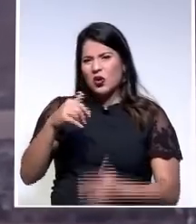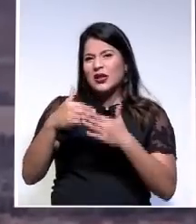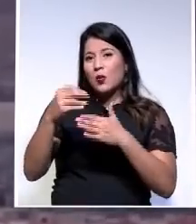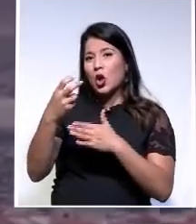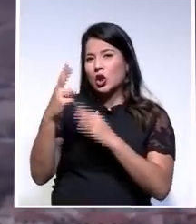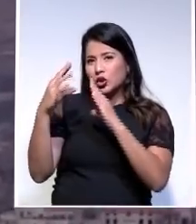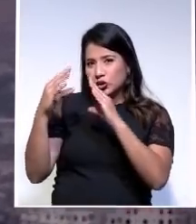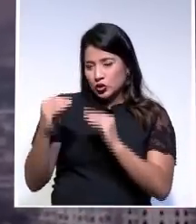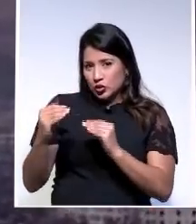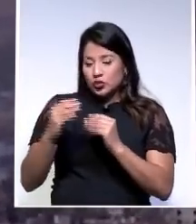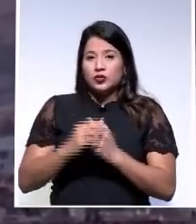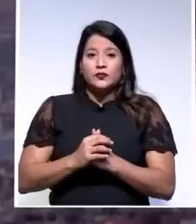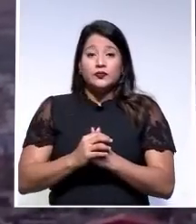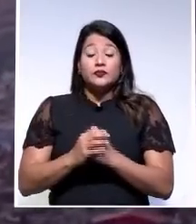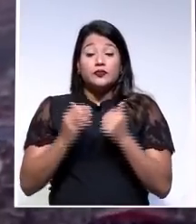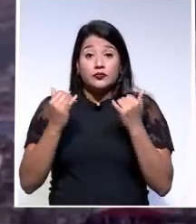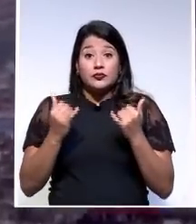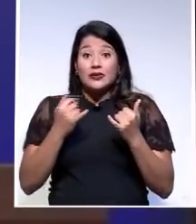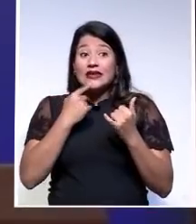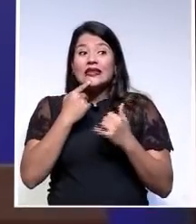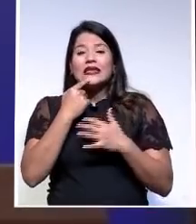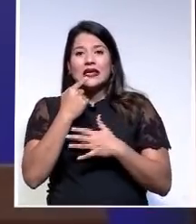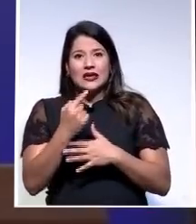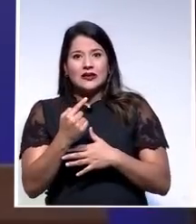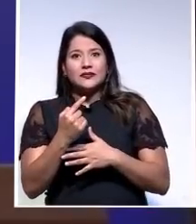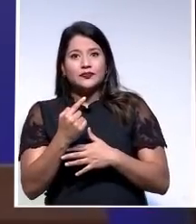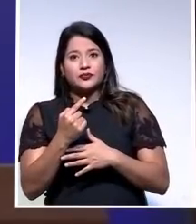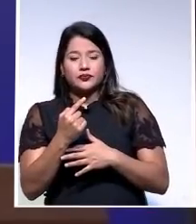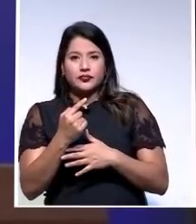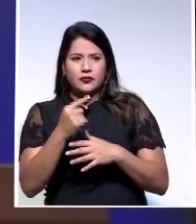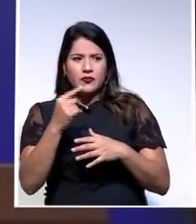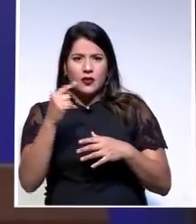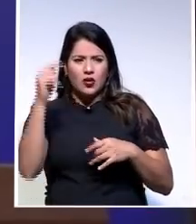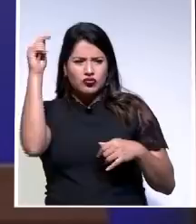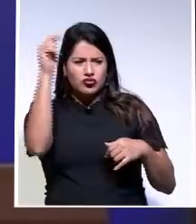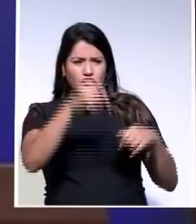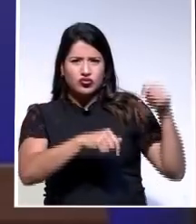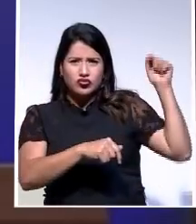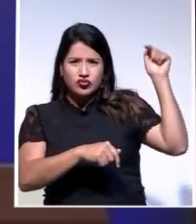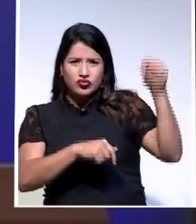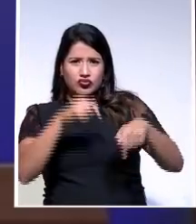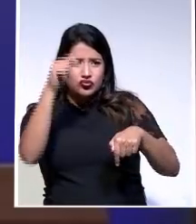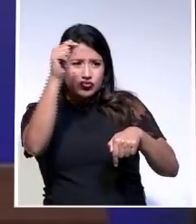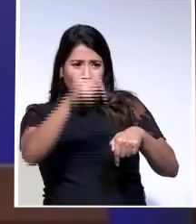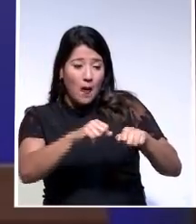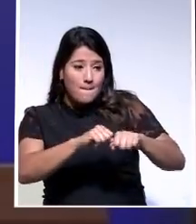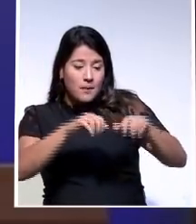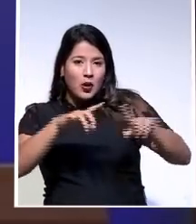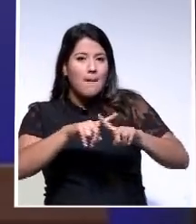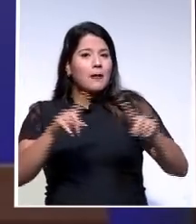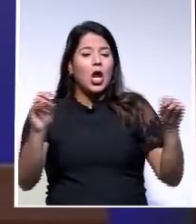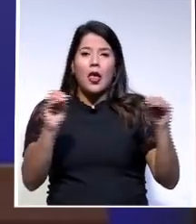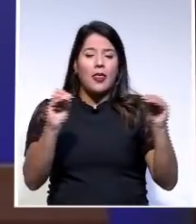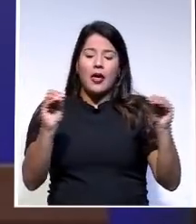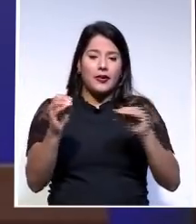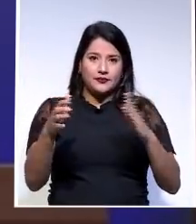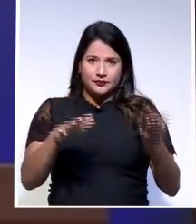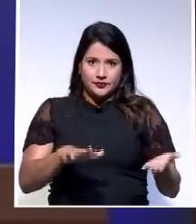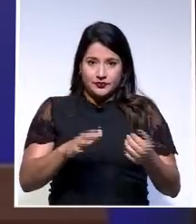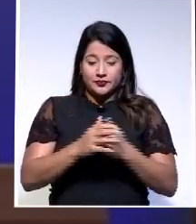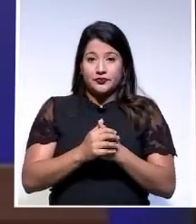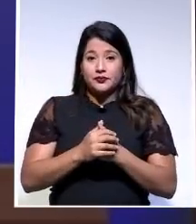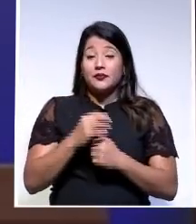grupo Estado Islámico reivindicó el lanzamiento de varios proyectiles que no dejaron víctimas. El portavoz del Pentágono explicaba que tras